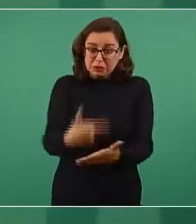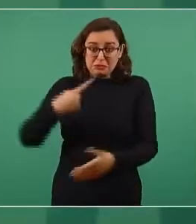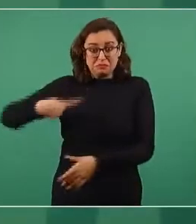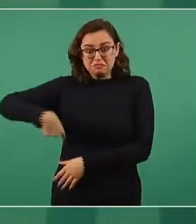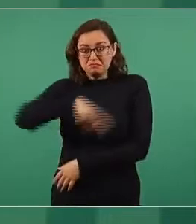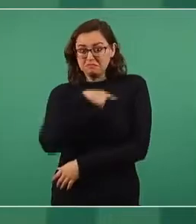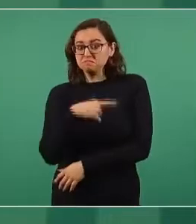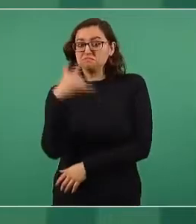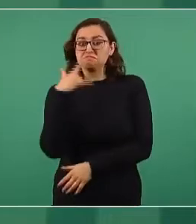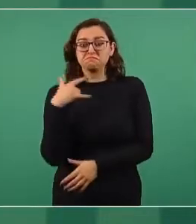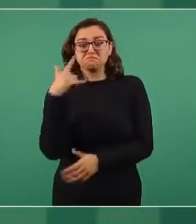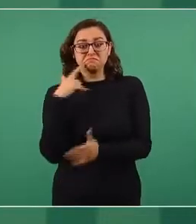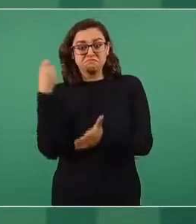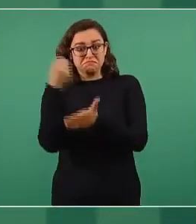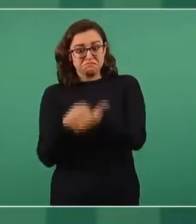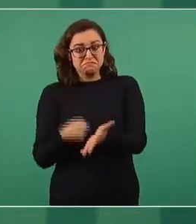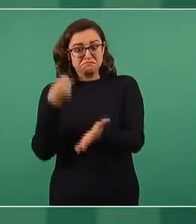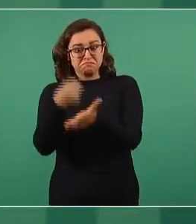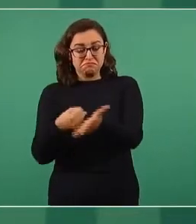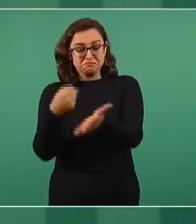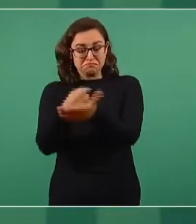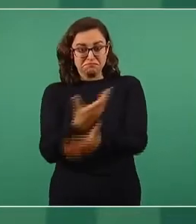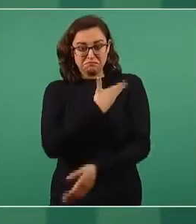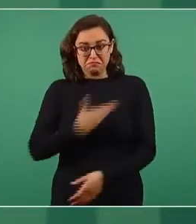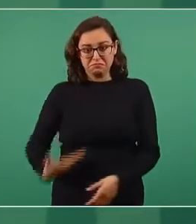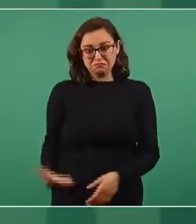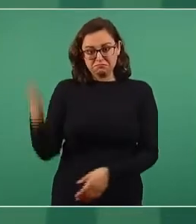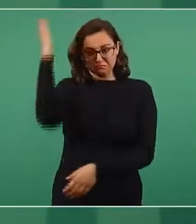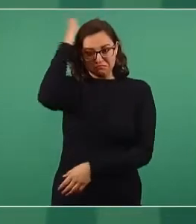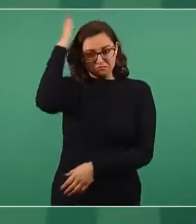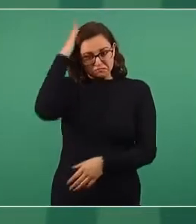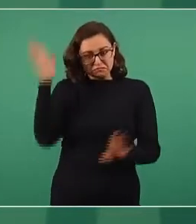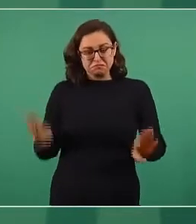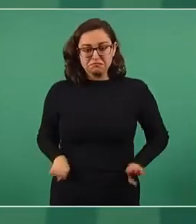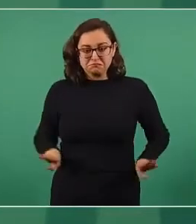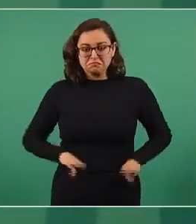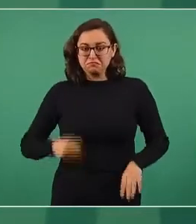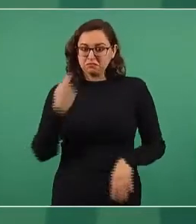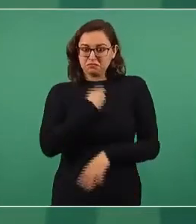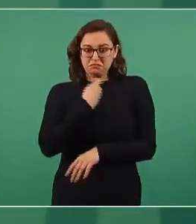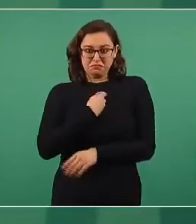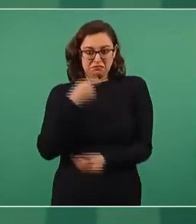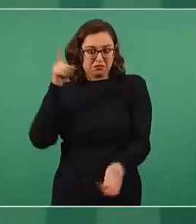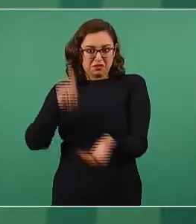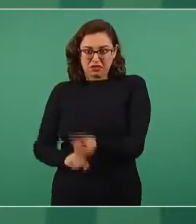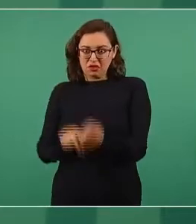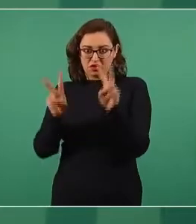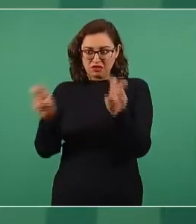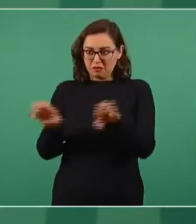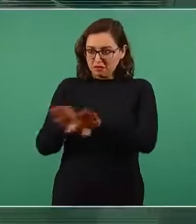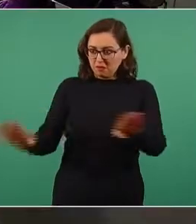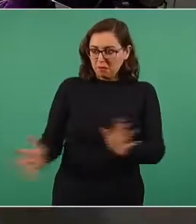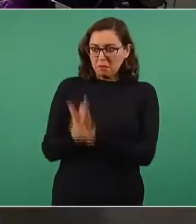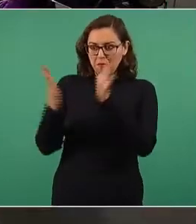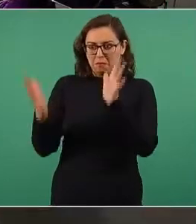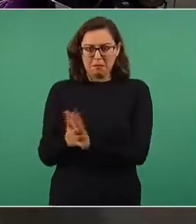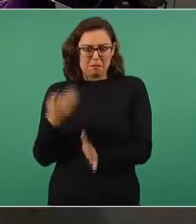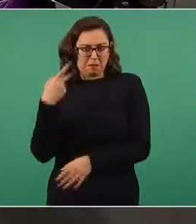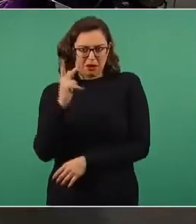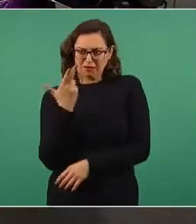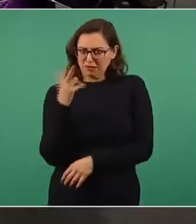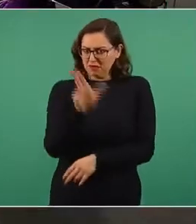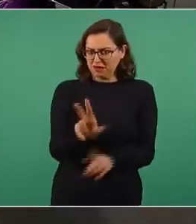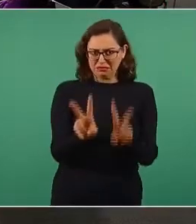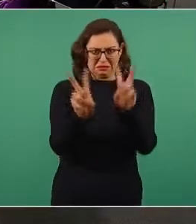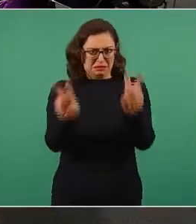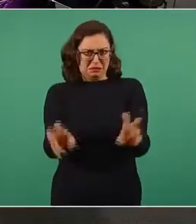identidad al movimiento que encabeza el presidente López Obrador. Pero no va a ser tema el día martes. ¿Por qué no va a ser tema?